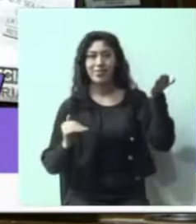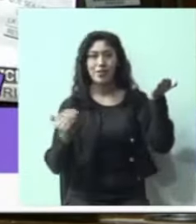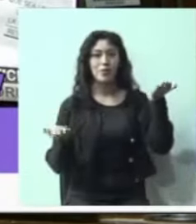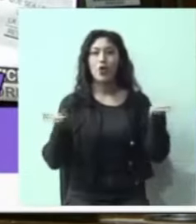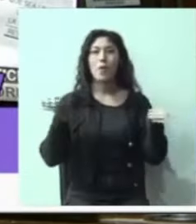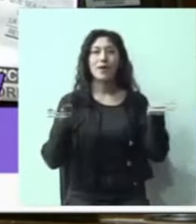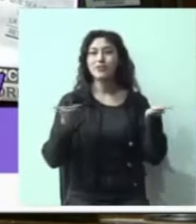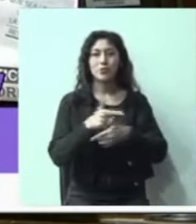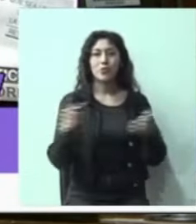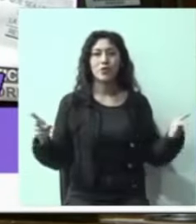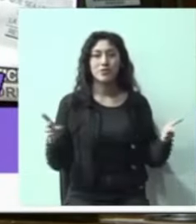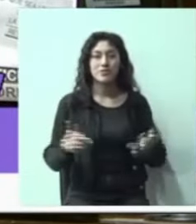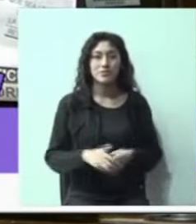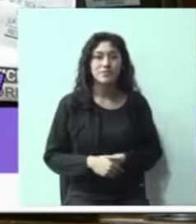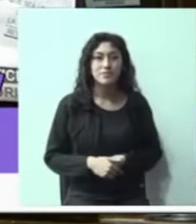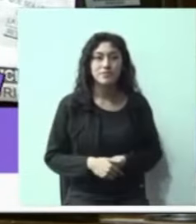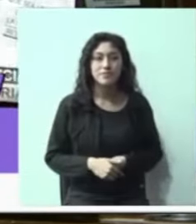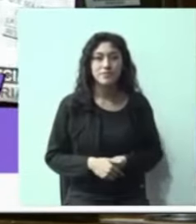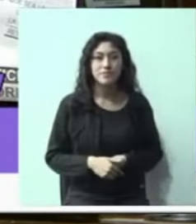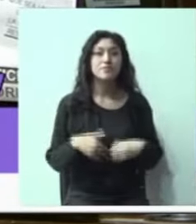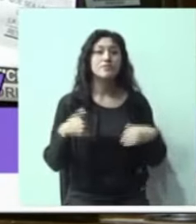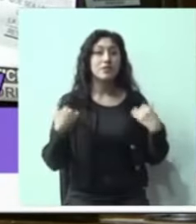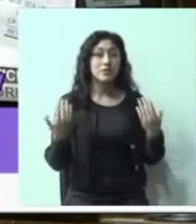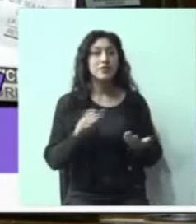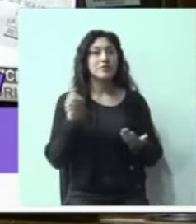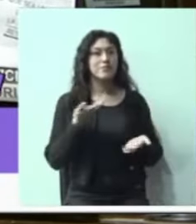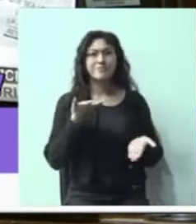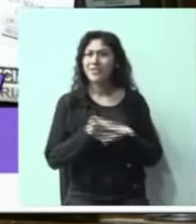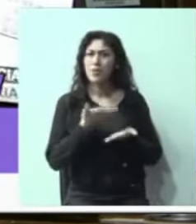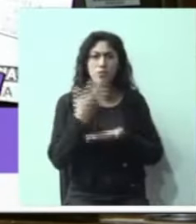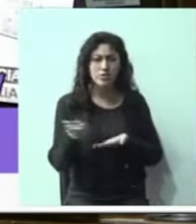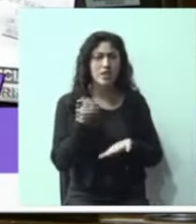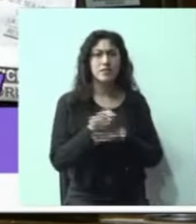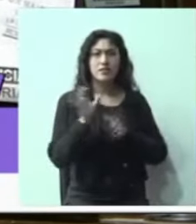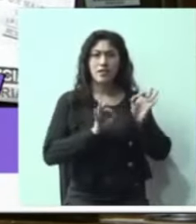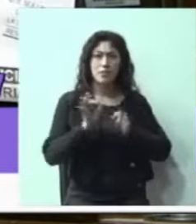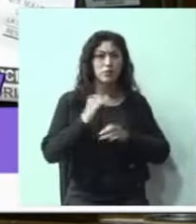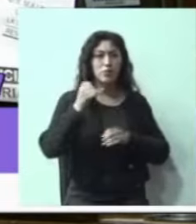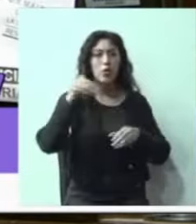comparar. Entonces, tenemos que poner ahora en tratamiento estos proyectos y votarlo de una vez por